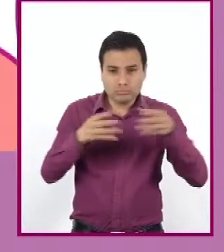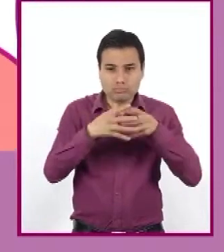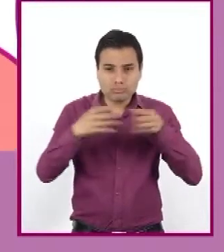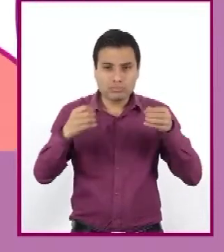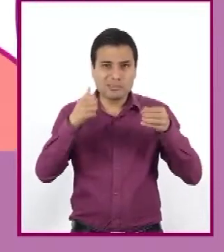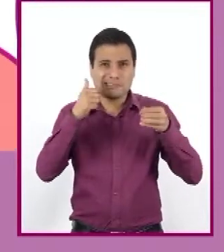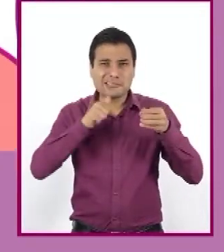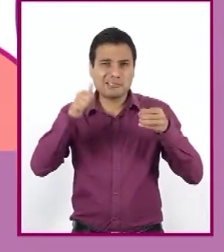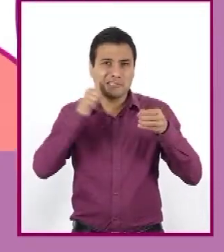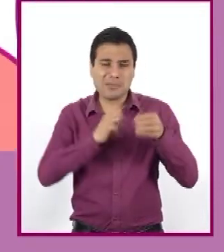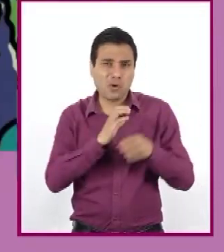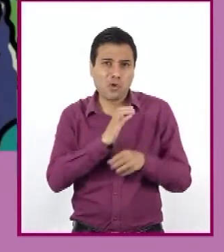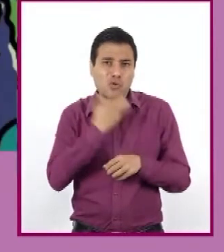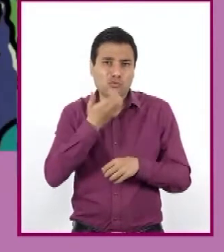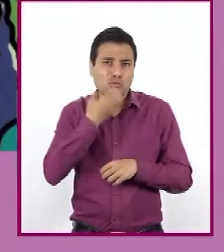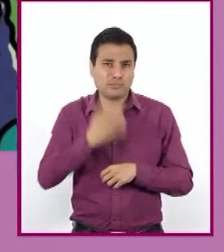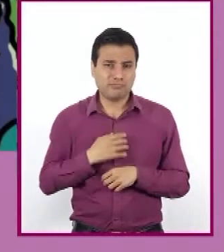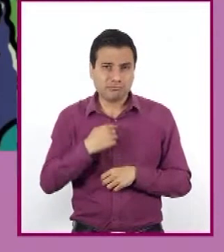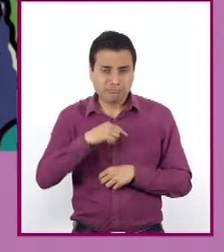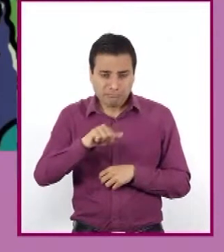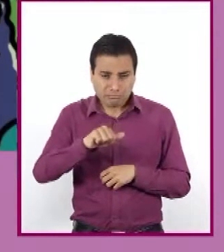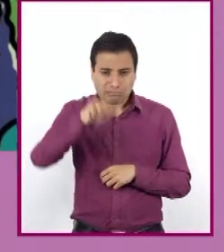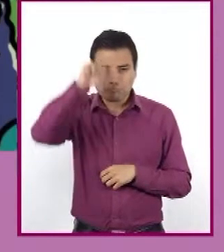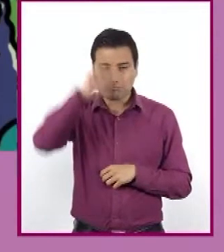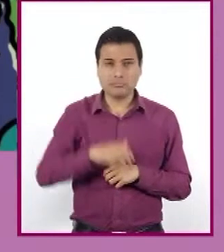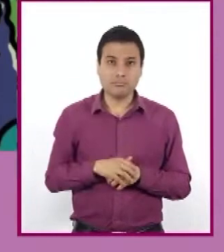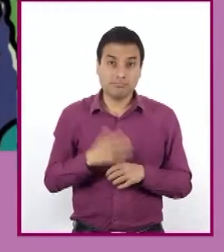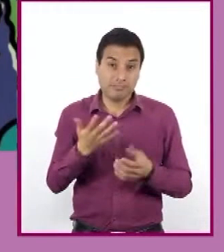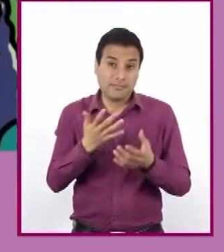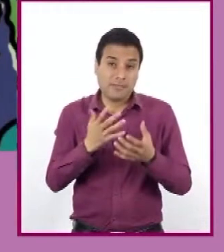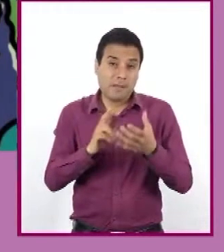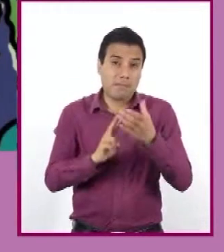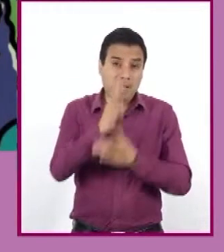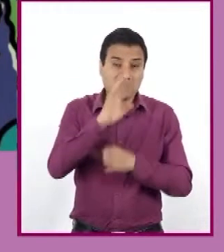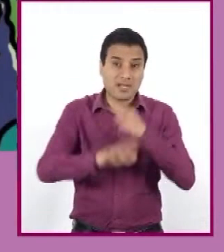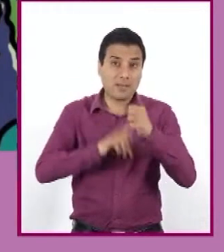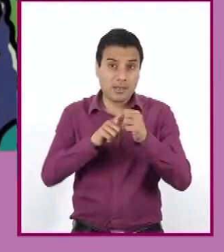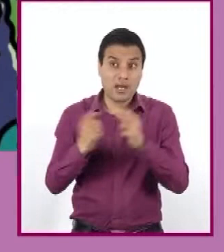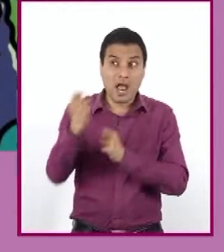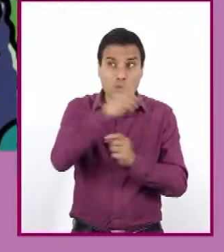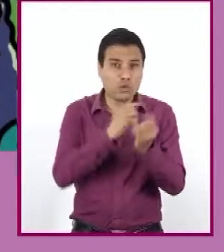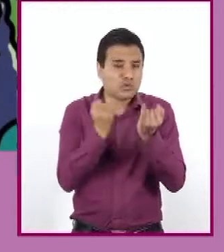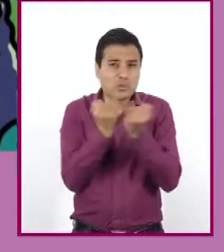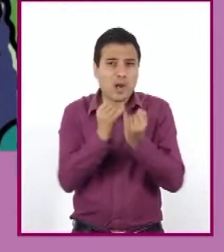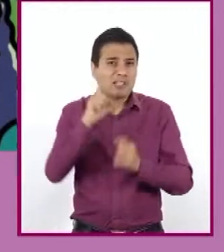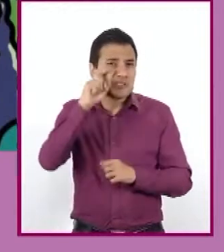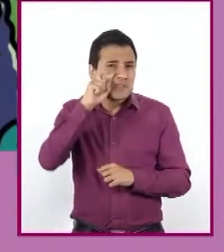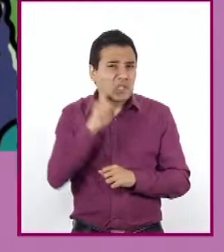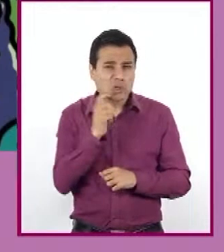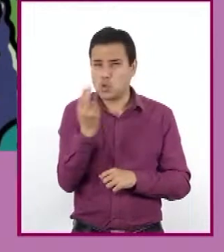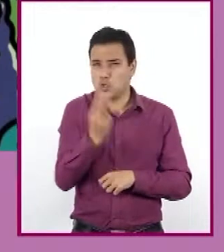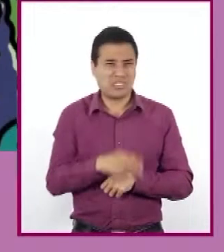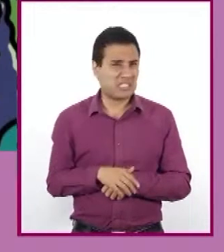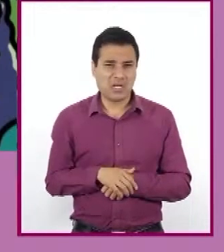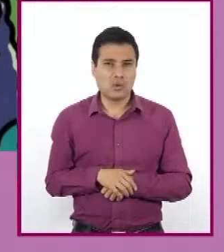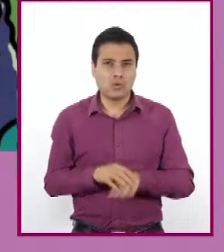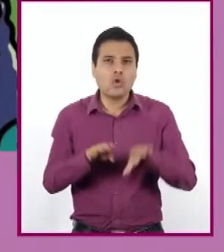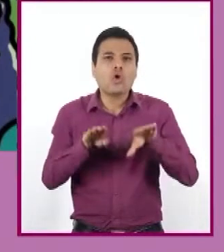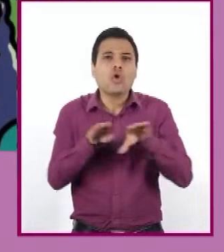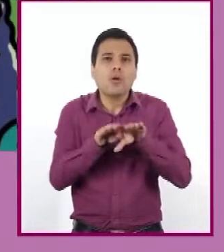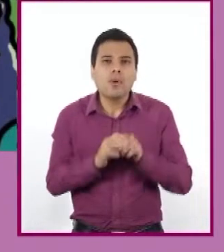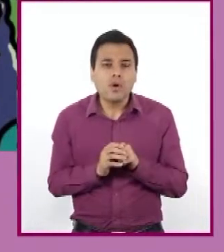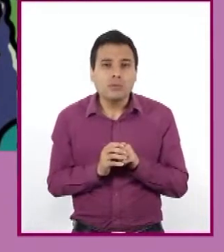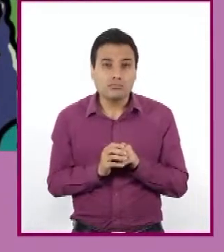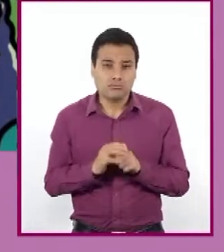manera en la que creces. Algunos organismos se pueden reproducir asexualmente por un ingenioso proceso llamado